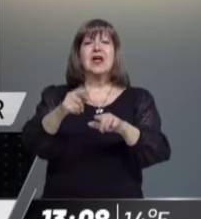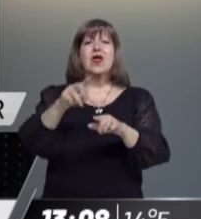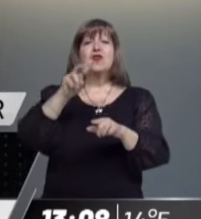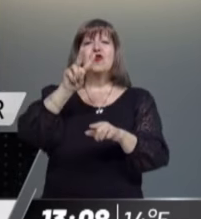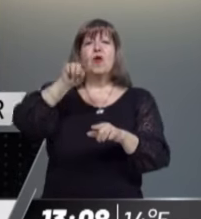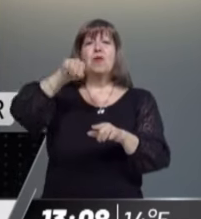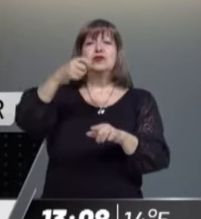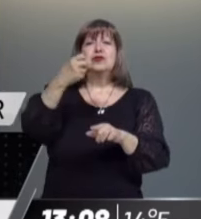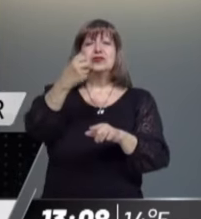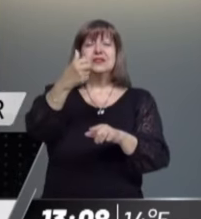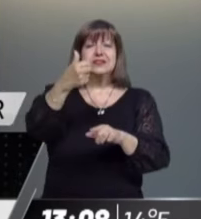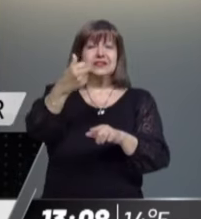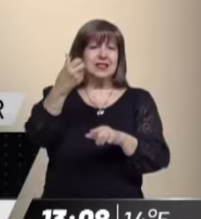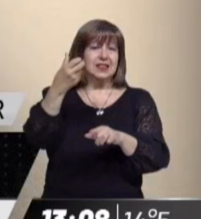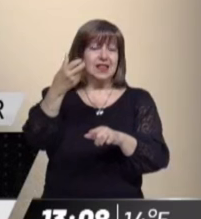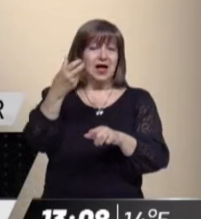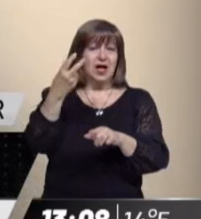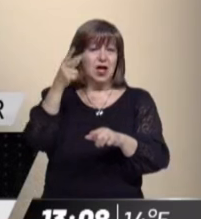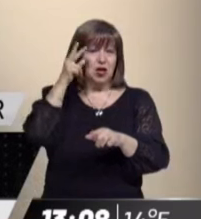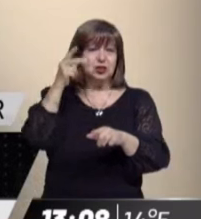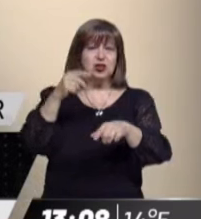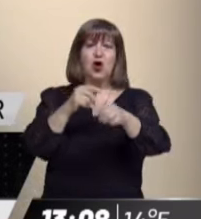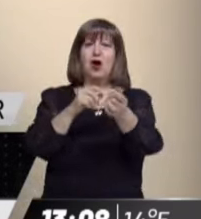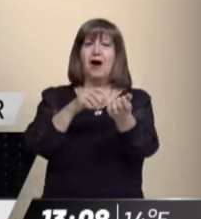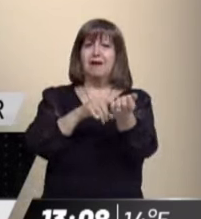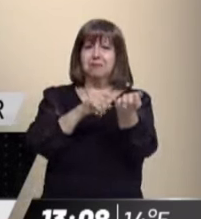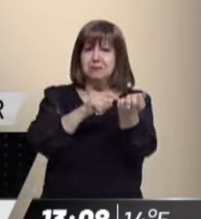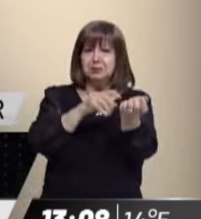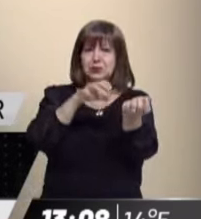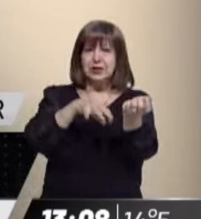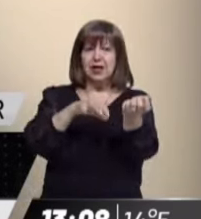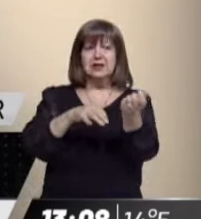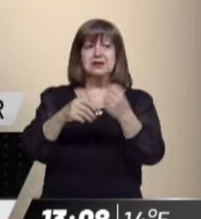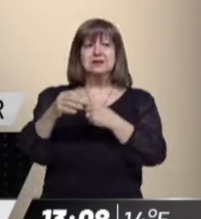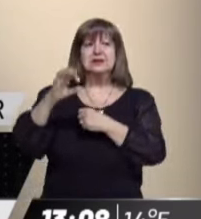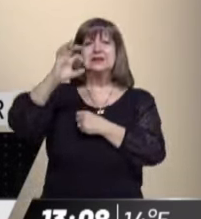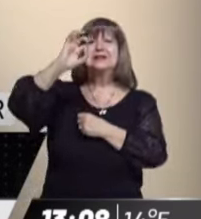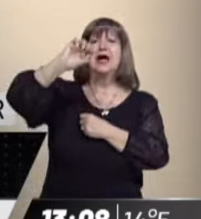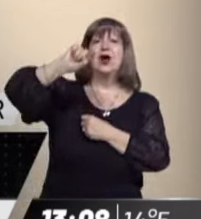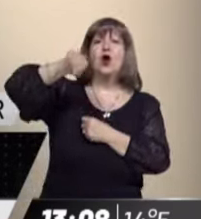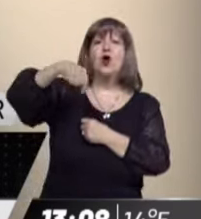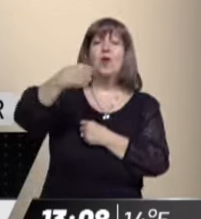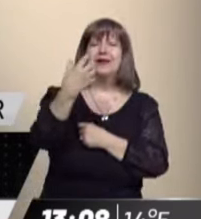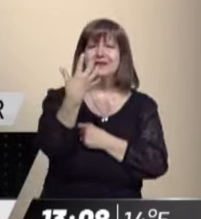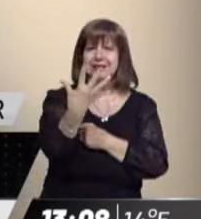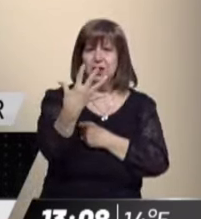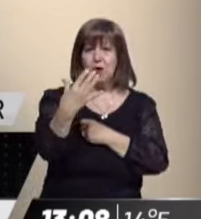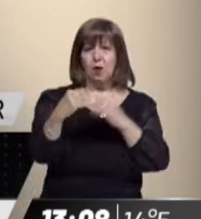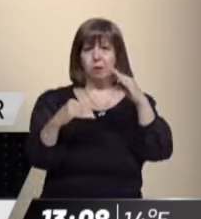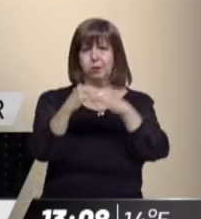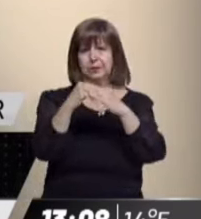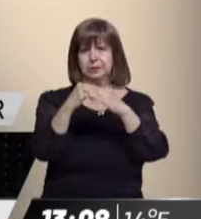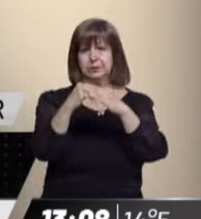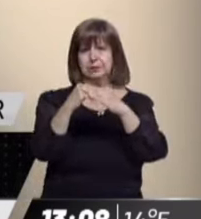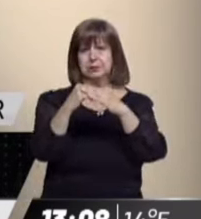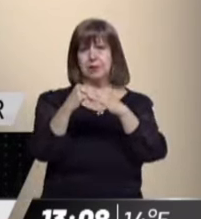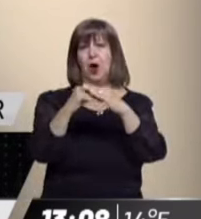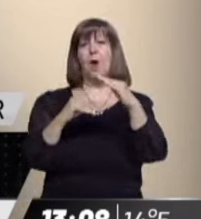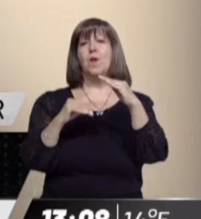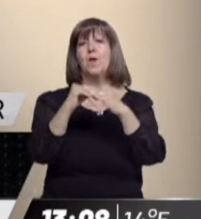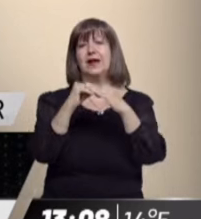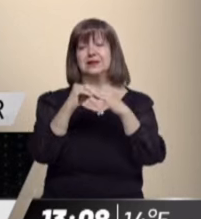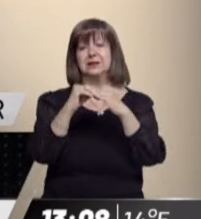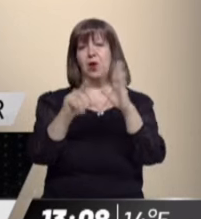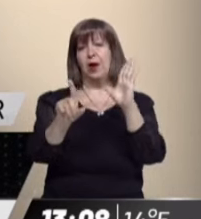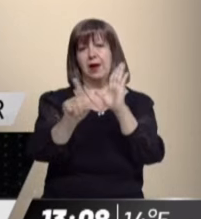2.68 gr de alcohol en sangre superando ampliamente los 0,5 permitidos como máximo por